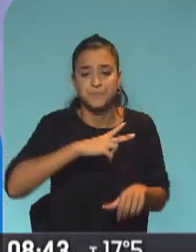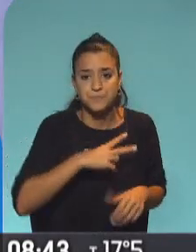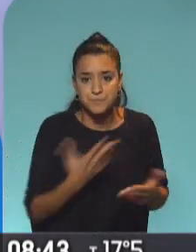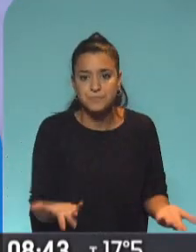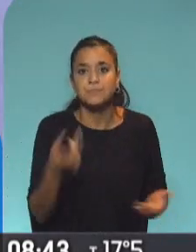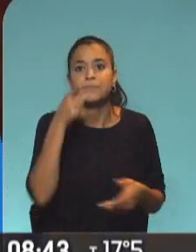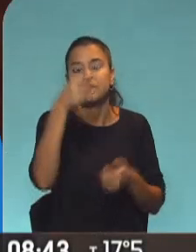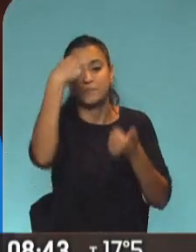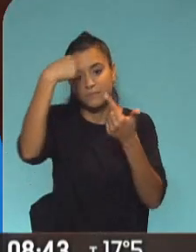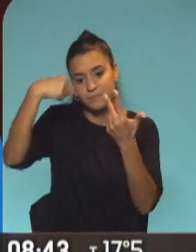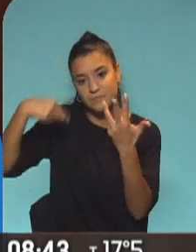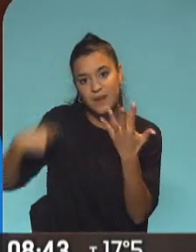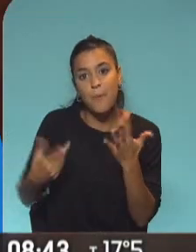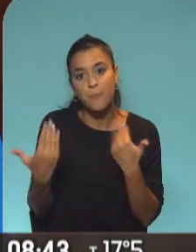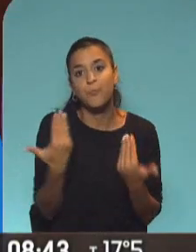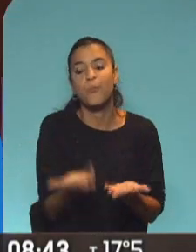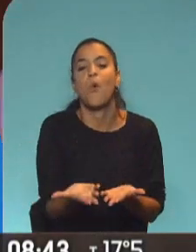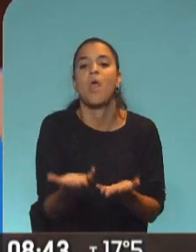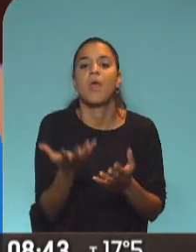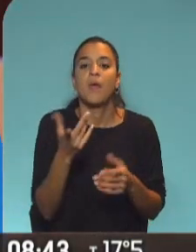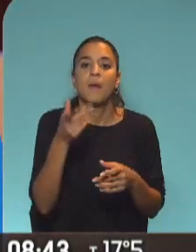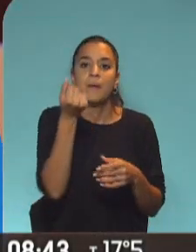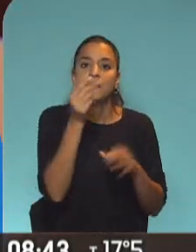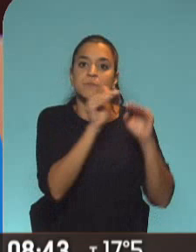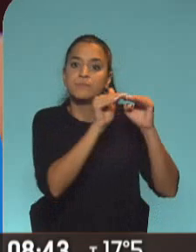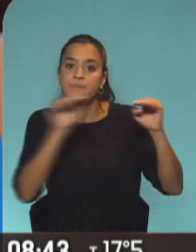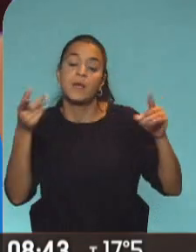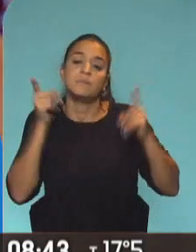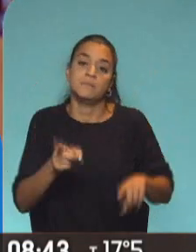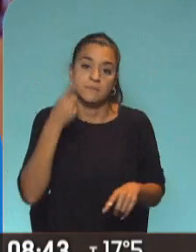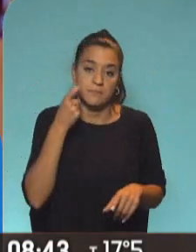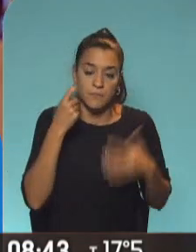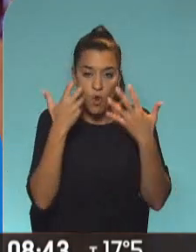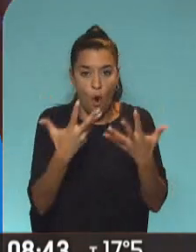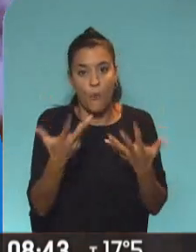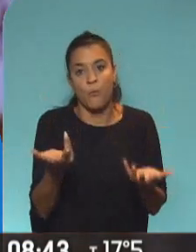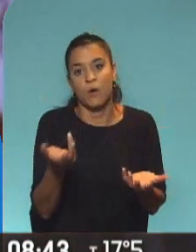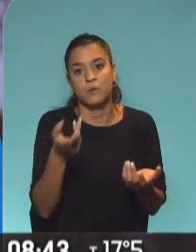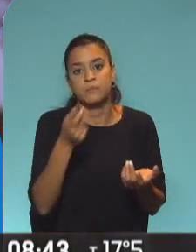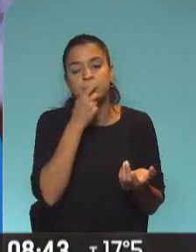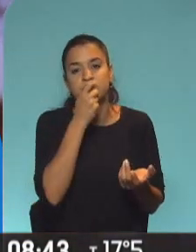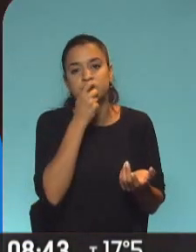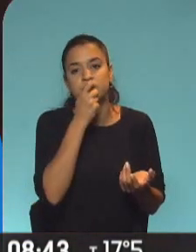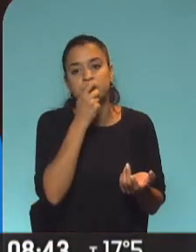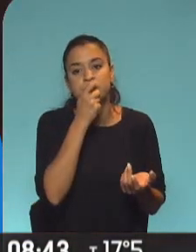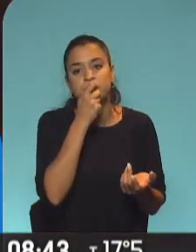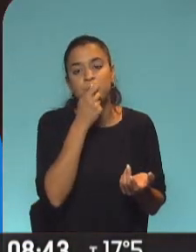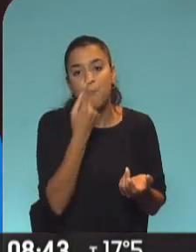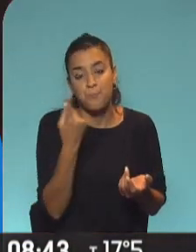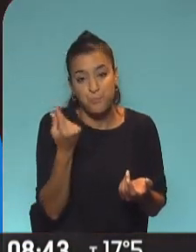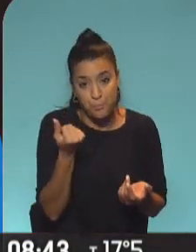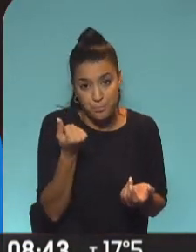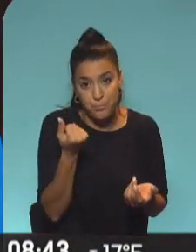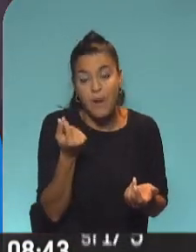todas estas son políticas que pueden sostener el precio y, por supuesto, controles. Si, en definitiva, un precio tiene que